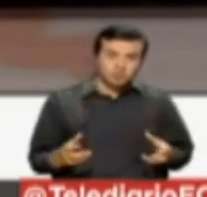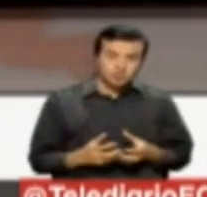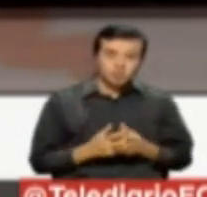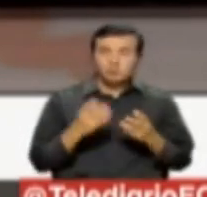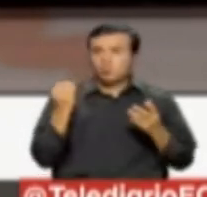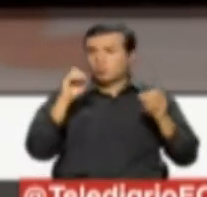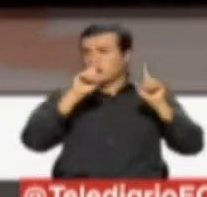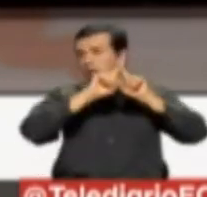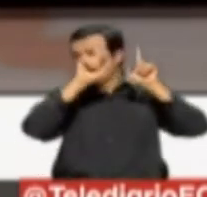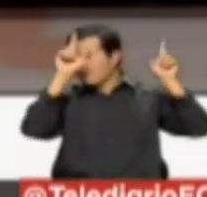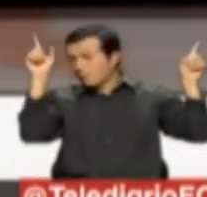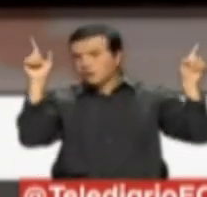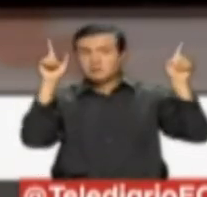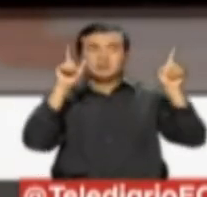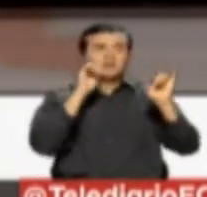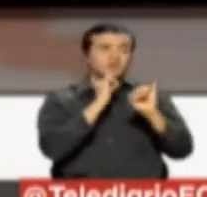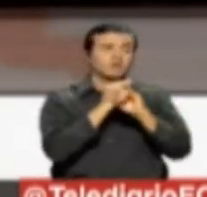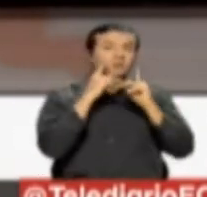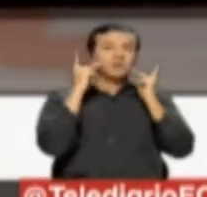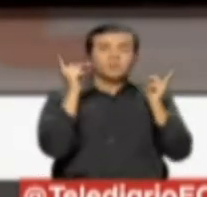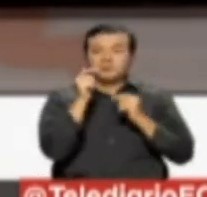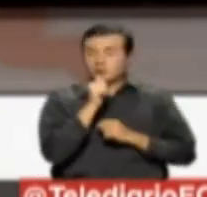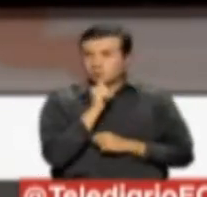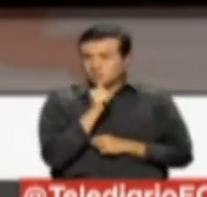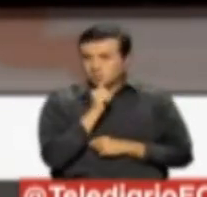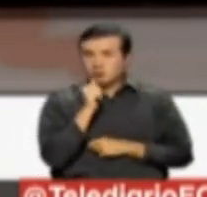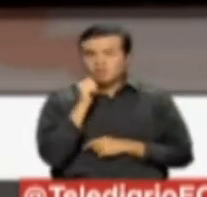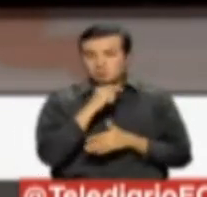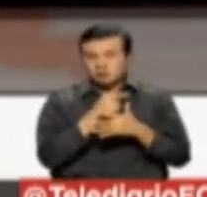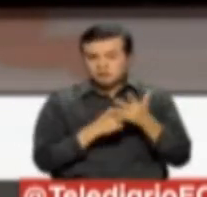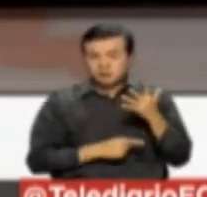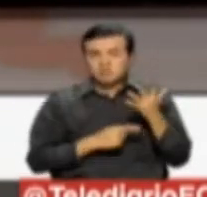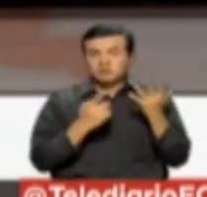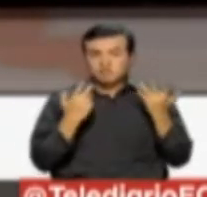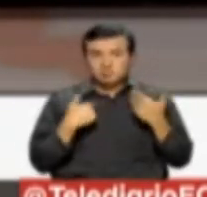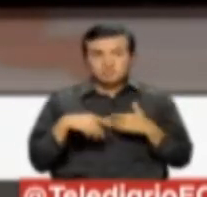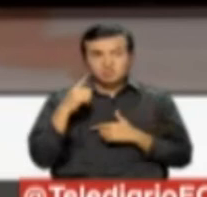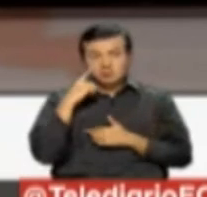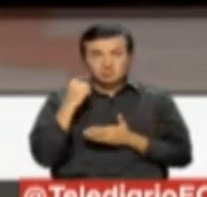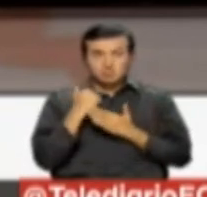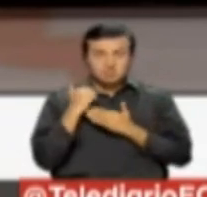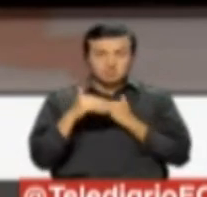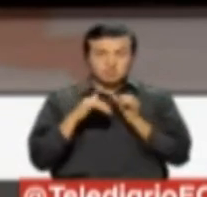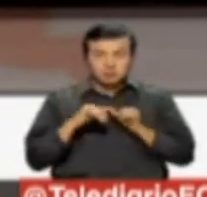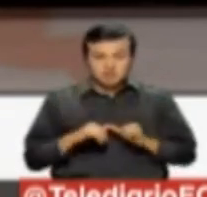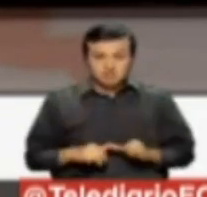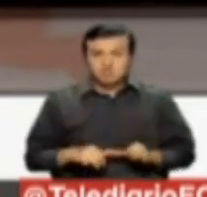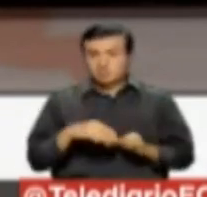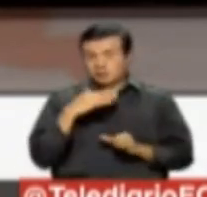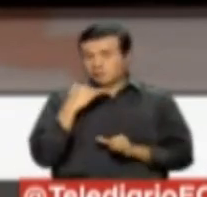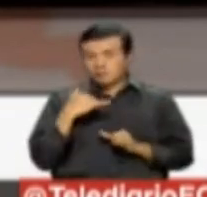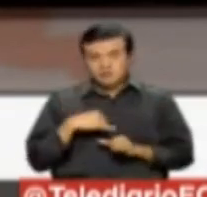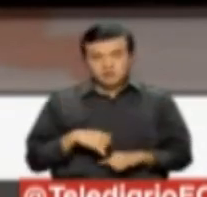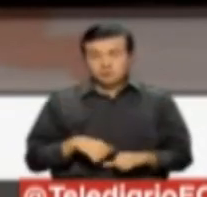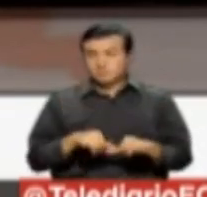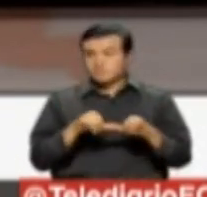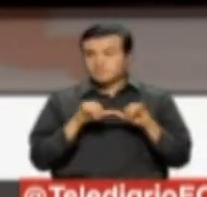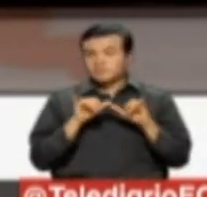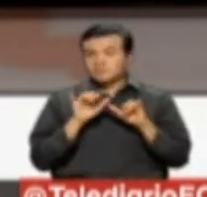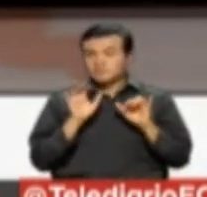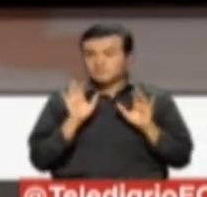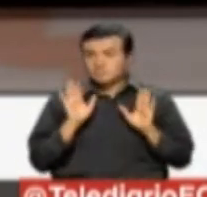empresa si es el sector público privado algunas cuestiones que nos permitirán procesar de mejor manera